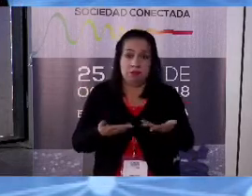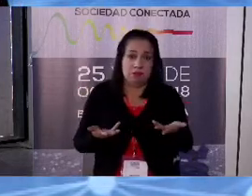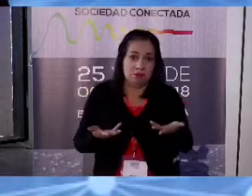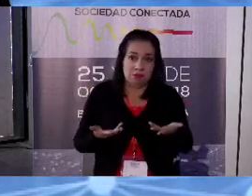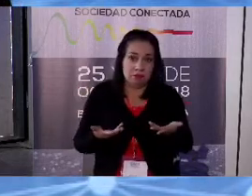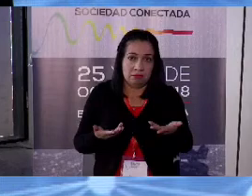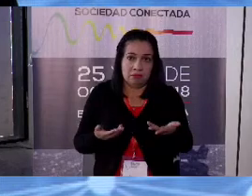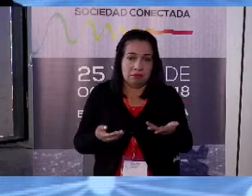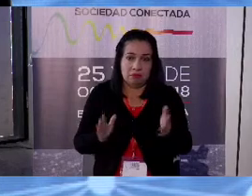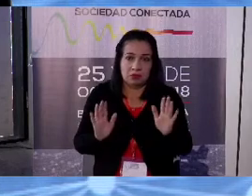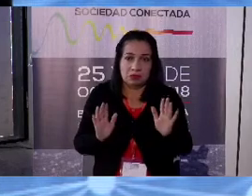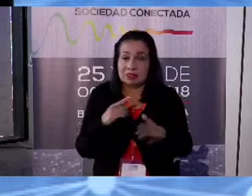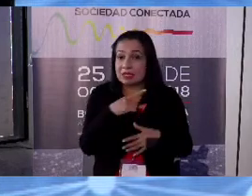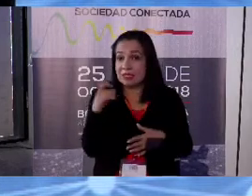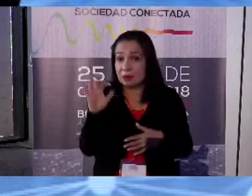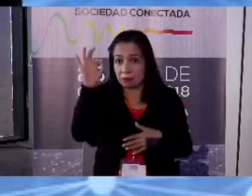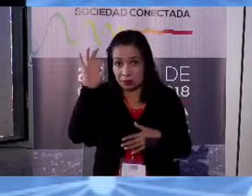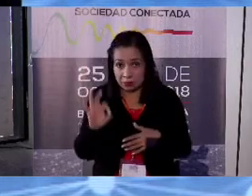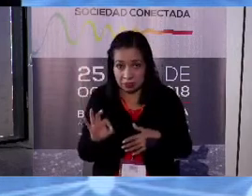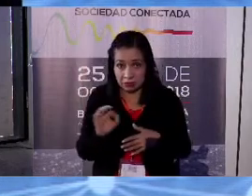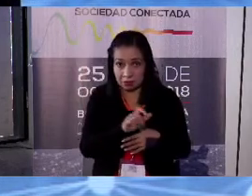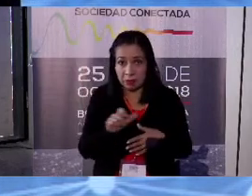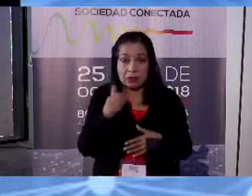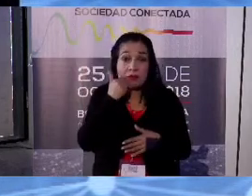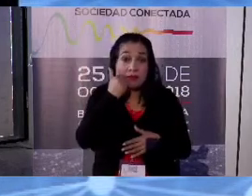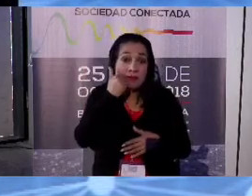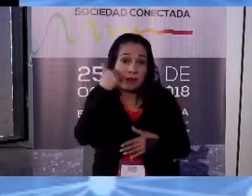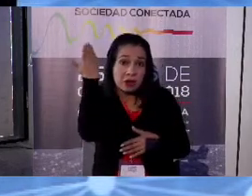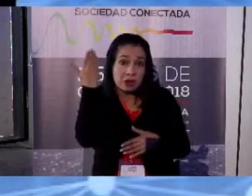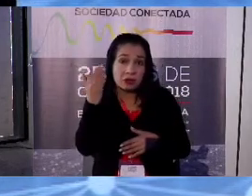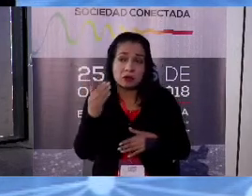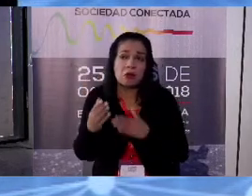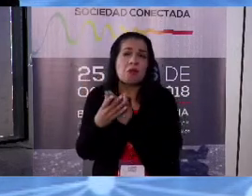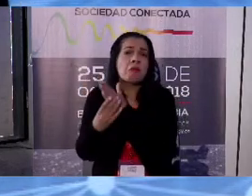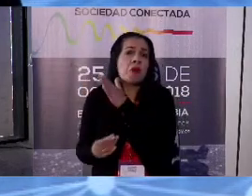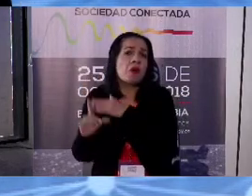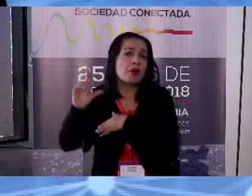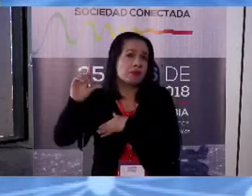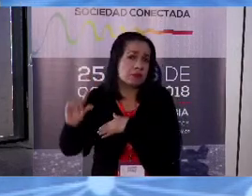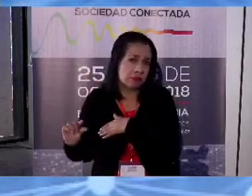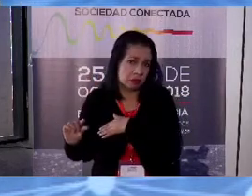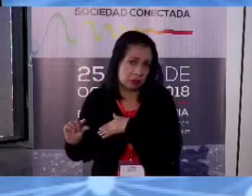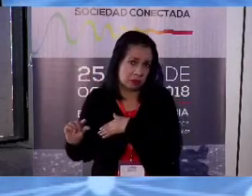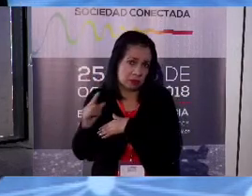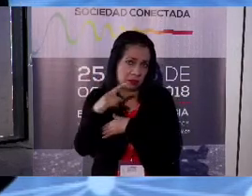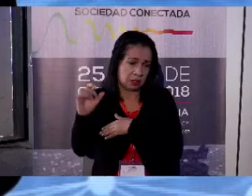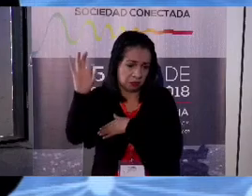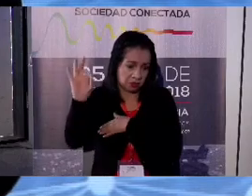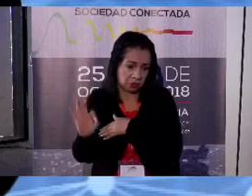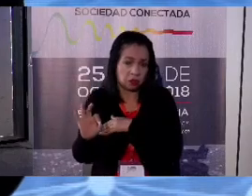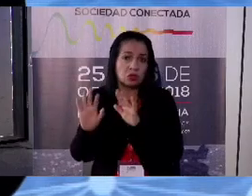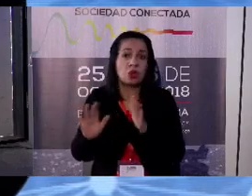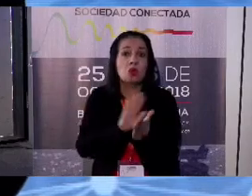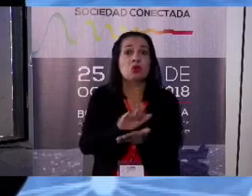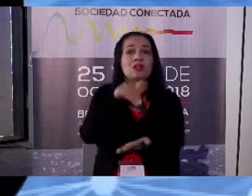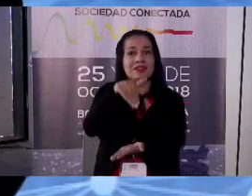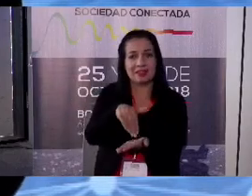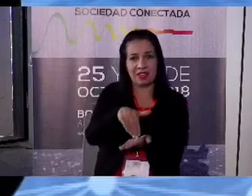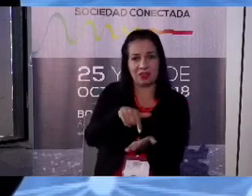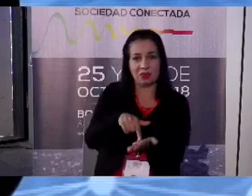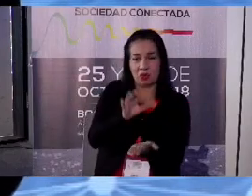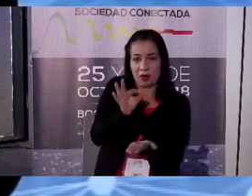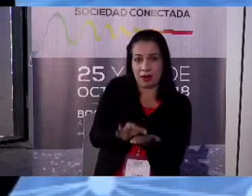100% de los adultos mayores de bajos ingresos y no dice que estén en el centro de Montevideo